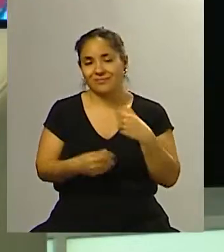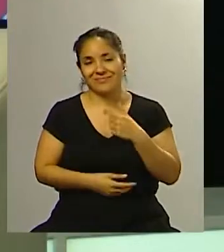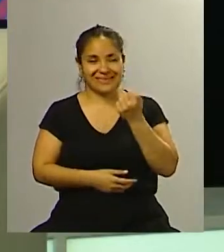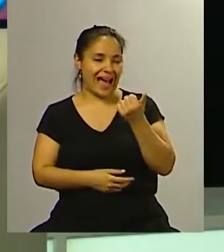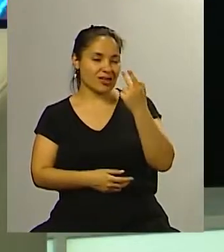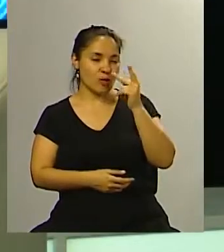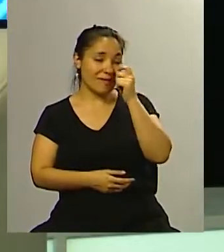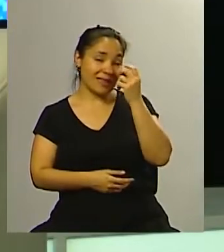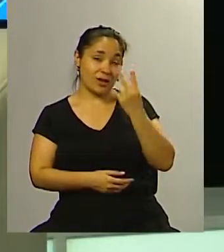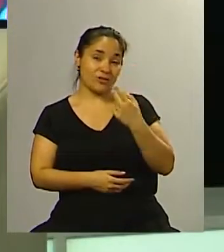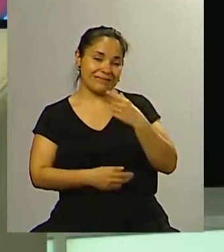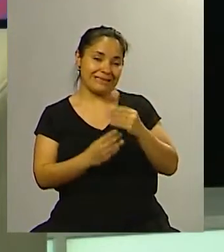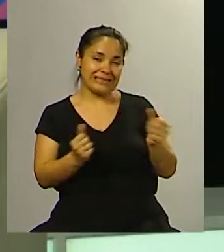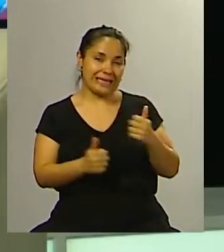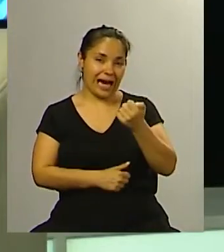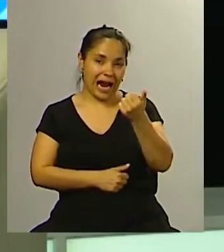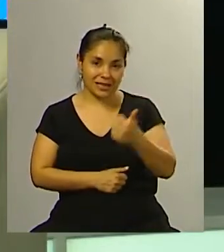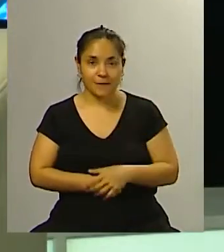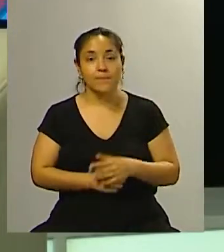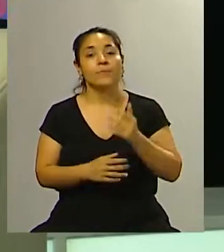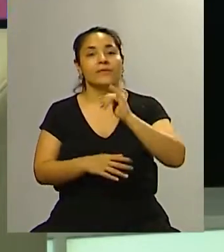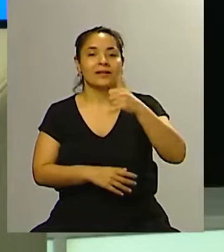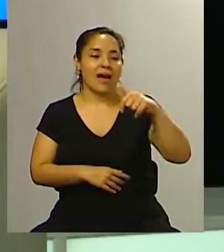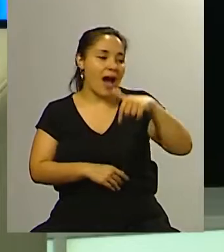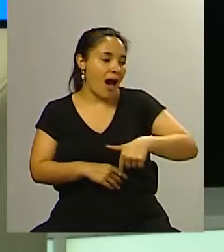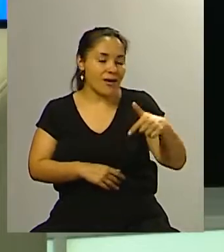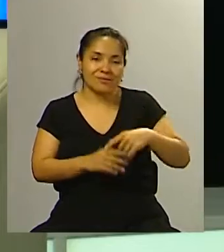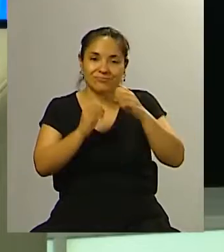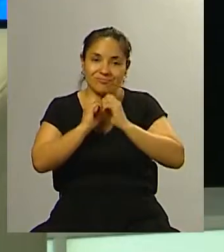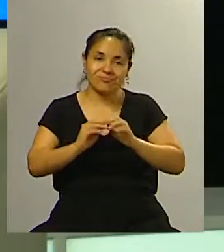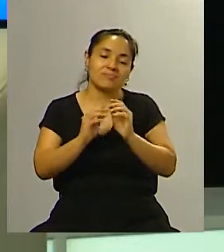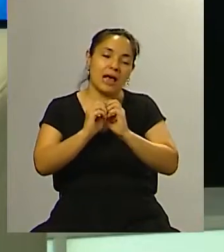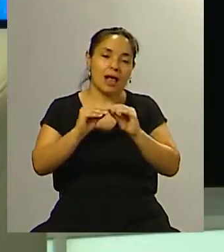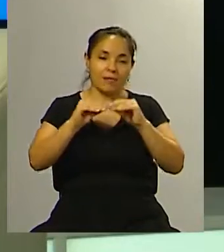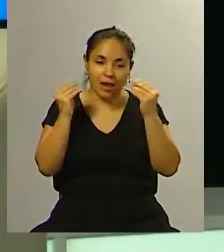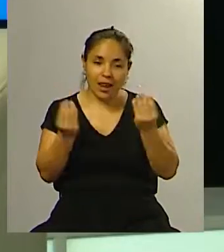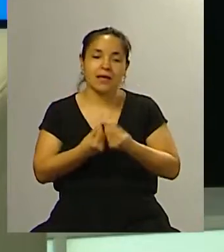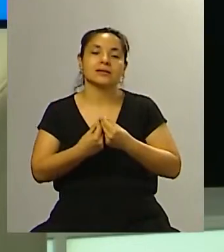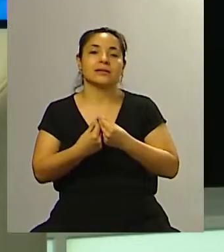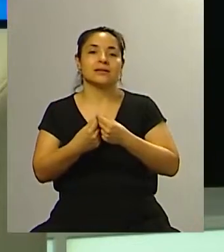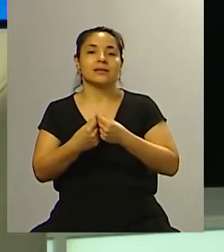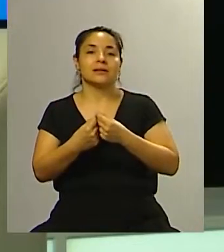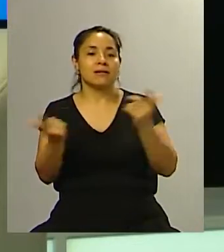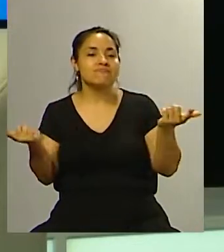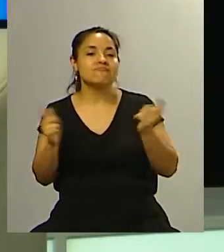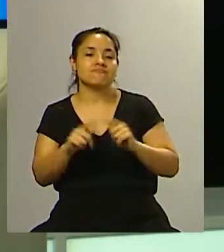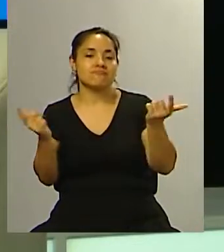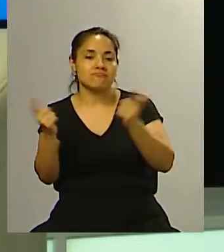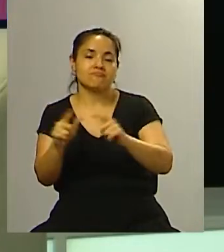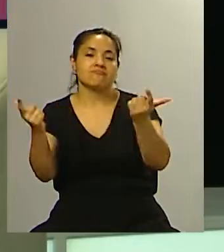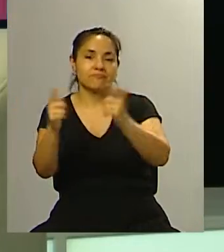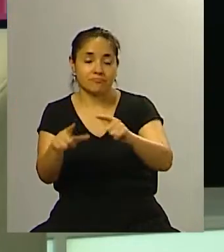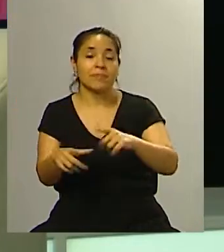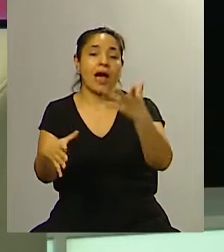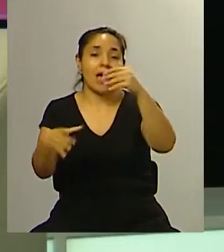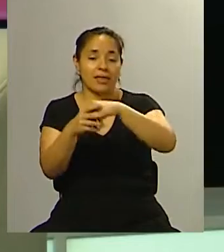esta altura del año es cuando uno empieza a realizar estos balances, donde empezamos a reunirnos con los diferentes actores dentro de los